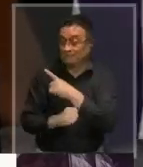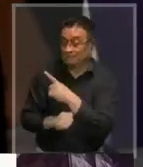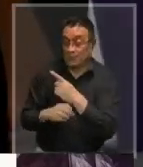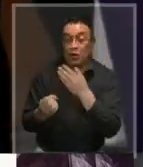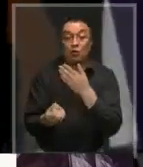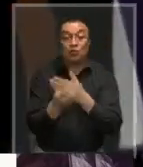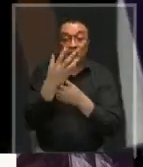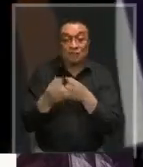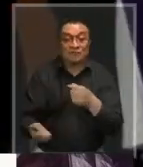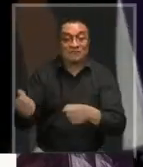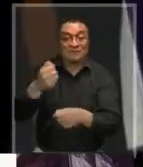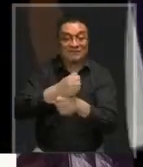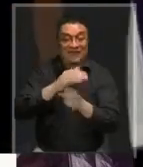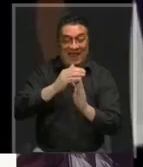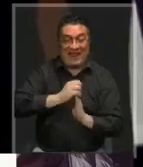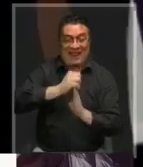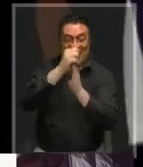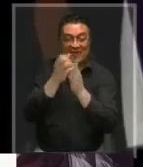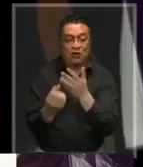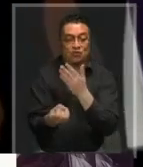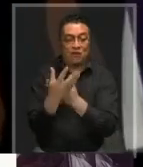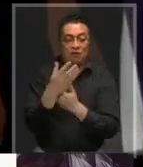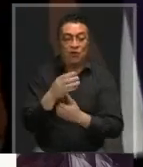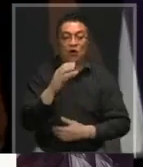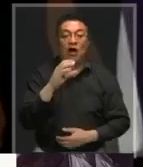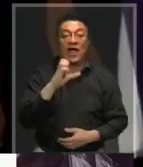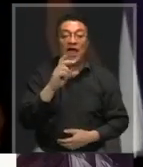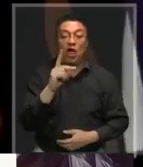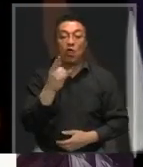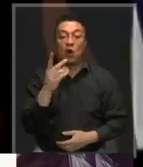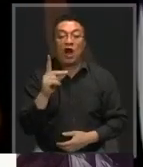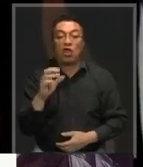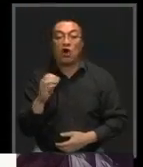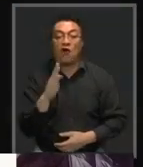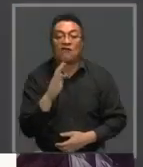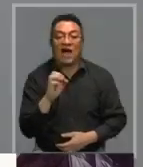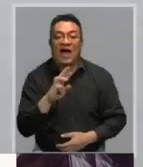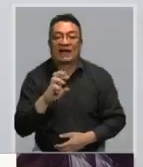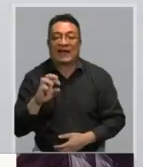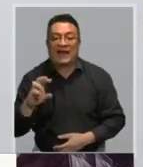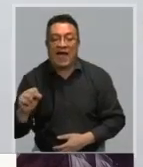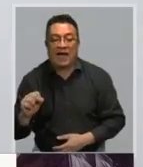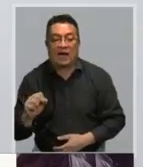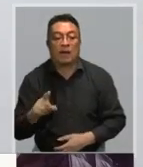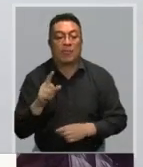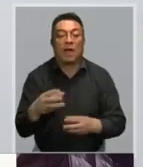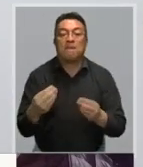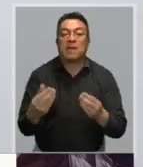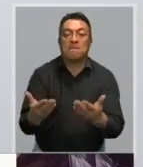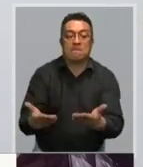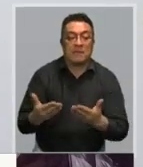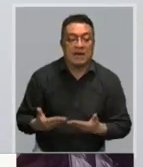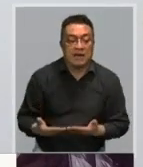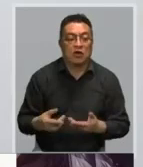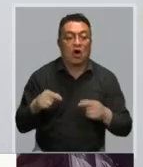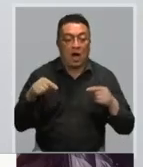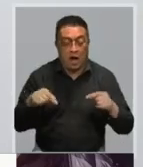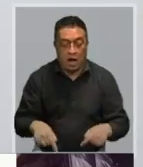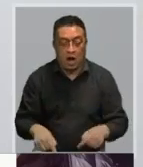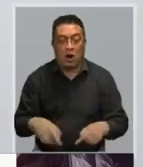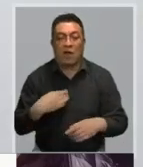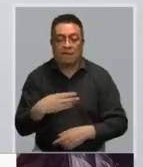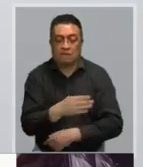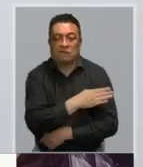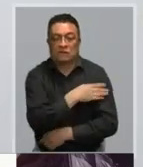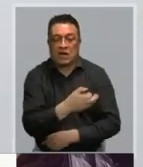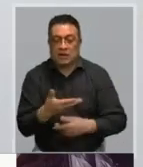nuevo líder de esta iglesia el pastor Eduardo Barrera Verdugo Bienvenidos a la hora de la